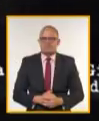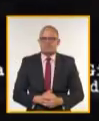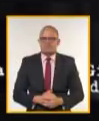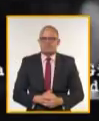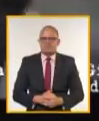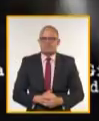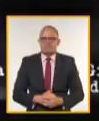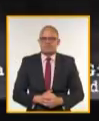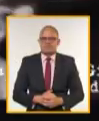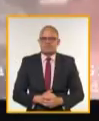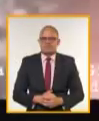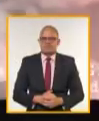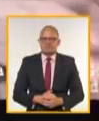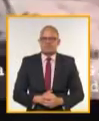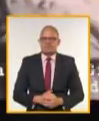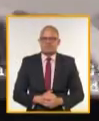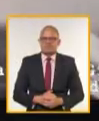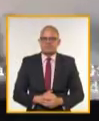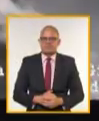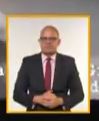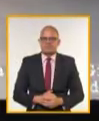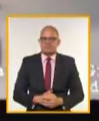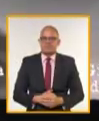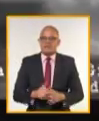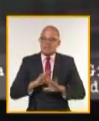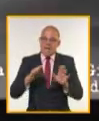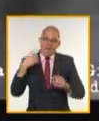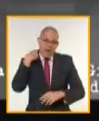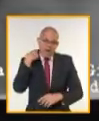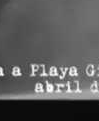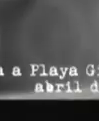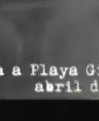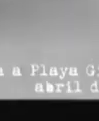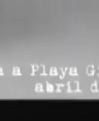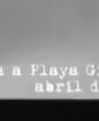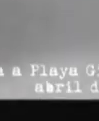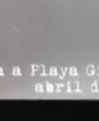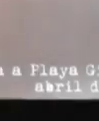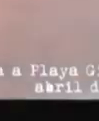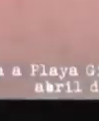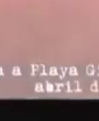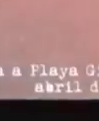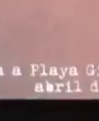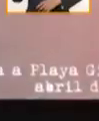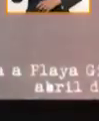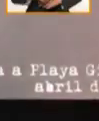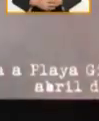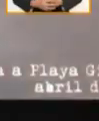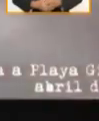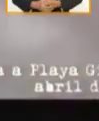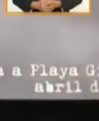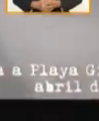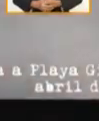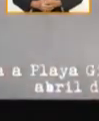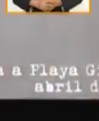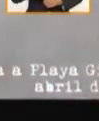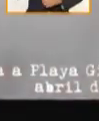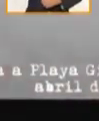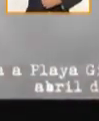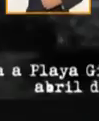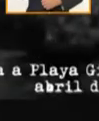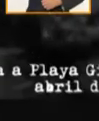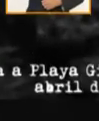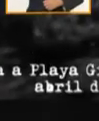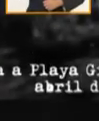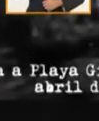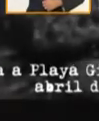La invasión mercenaria a Playa Girón, organizada por la CIA y apoyada por Estados Unidos en abril de 1961, fue vista por